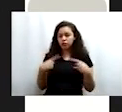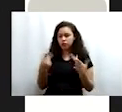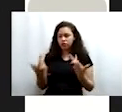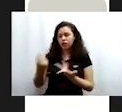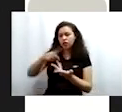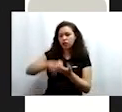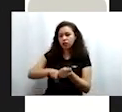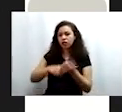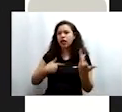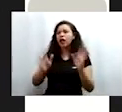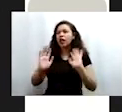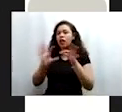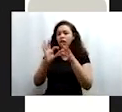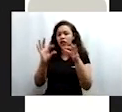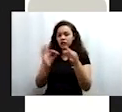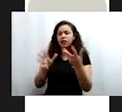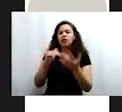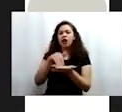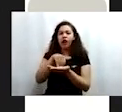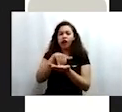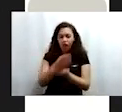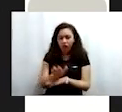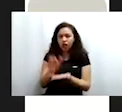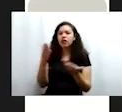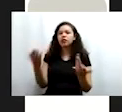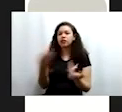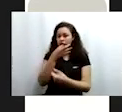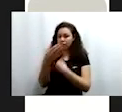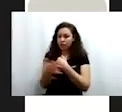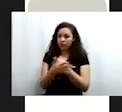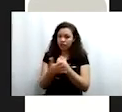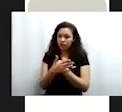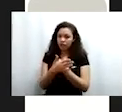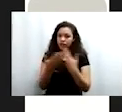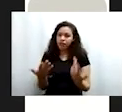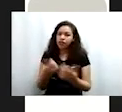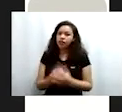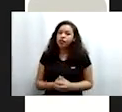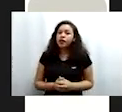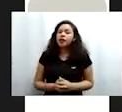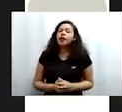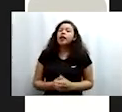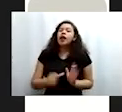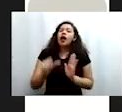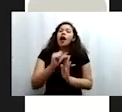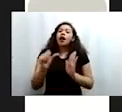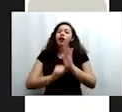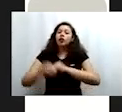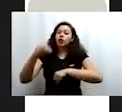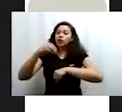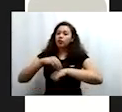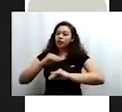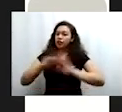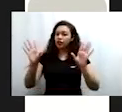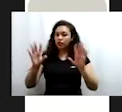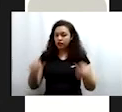a conocer el despido, etcétera, pues tengas claramente este artículo, ¿no?